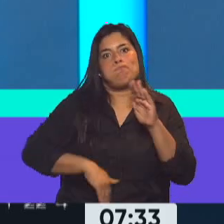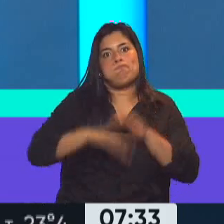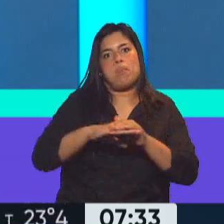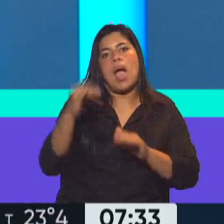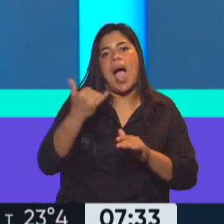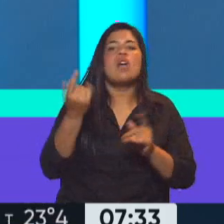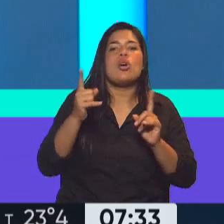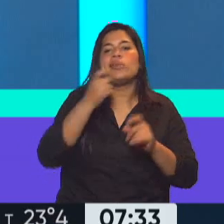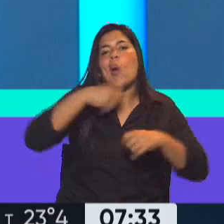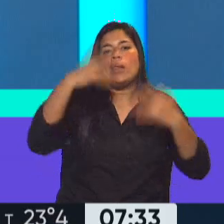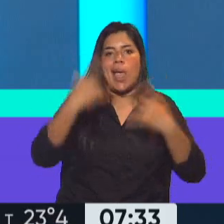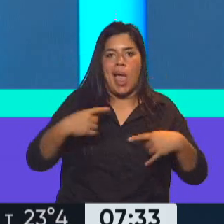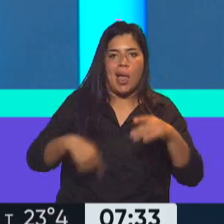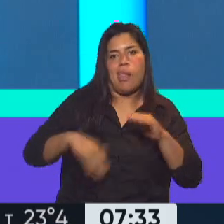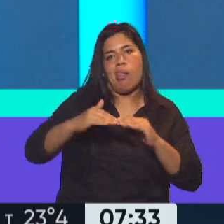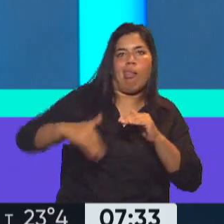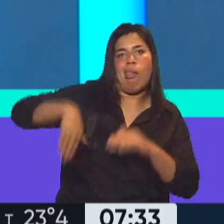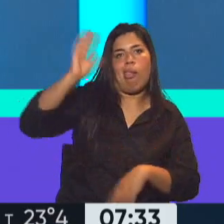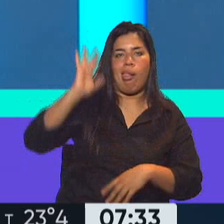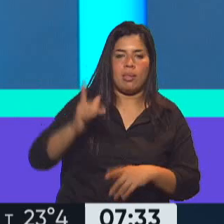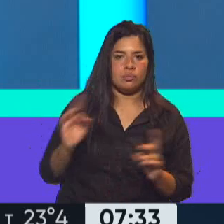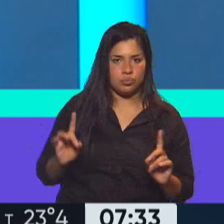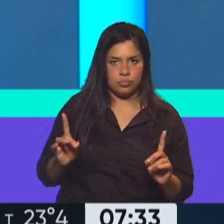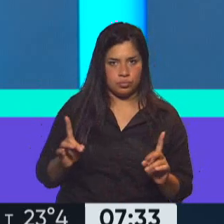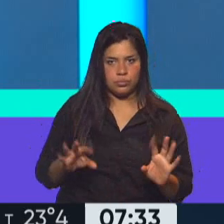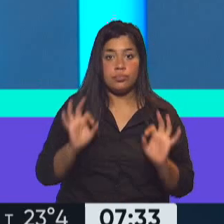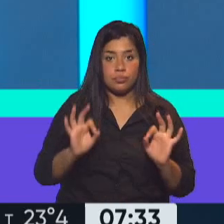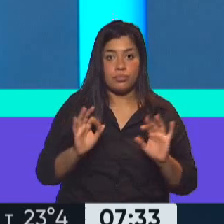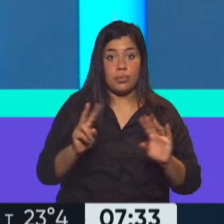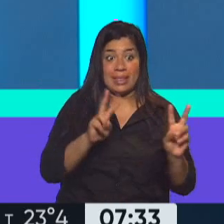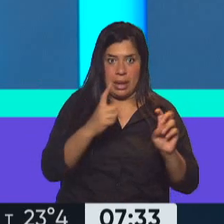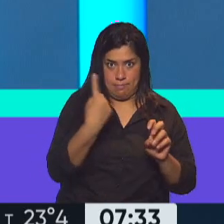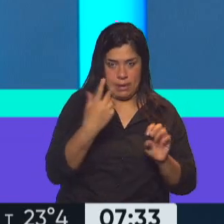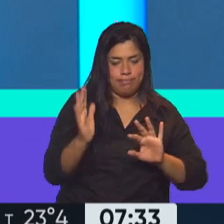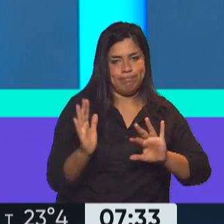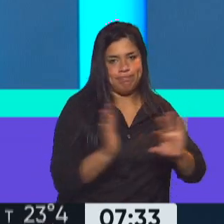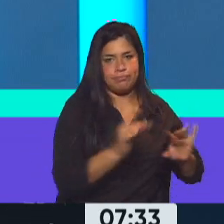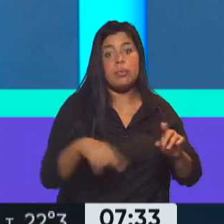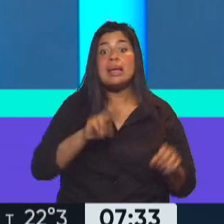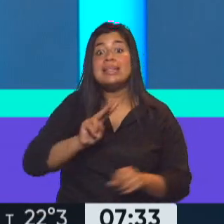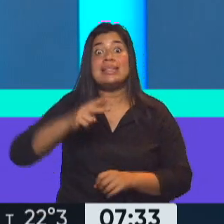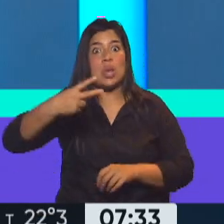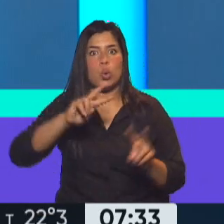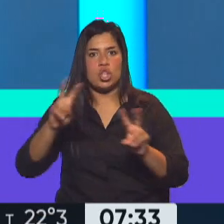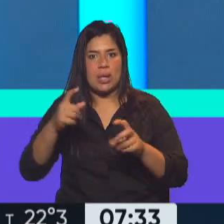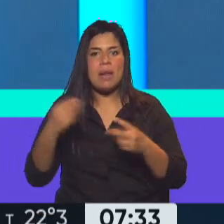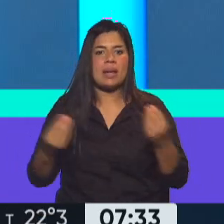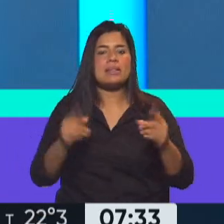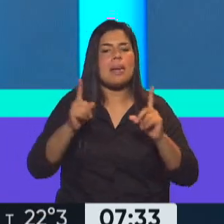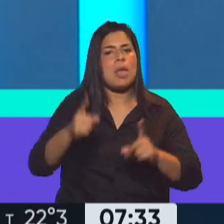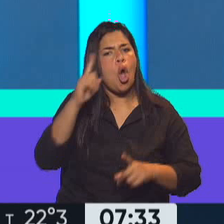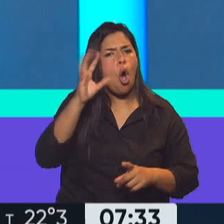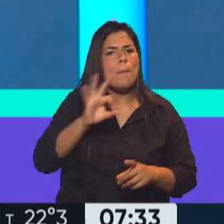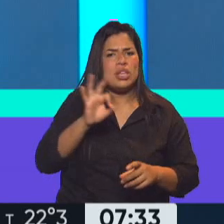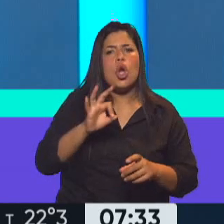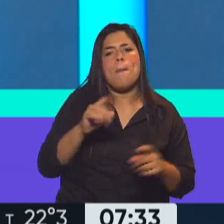haya y se respete precisamente este consenso. Esto por un lado. Por el otro lado, lo que hay que decir además es que en esto hay posiciones políticas,